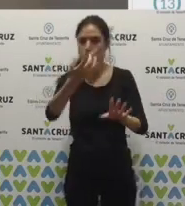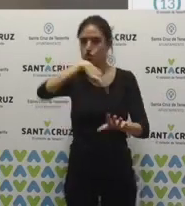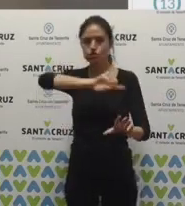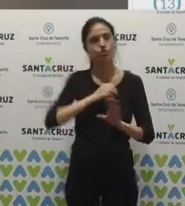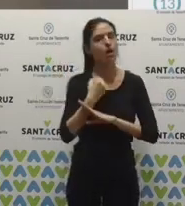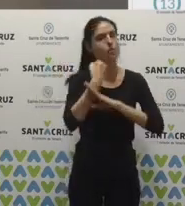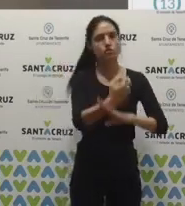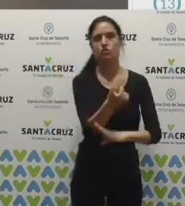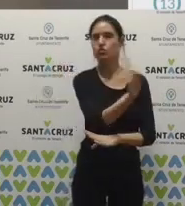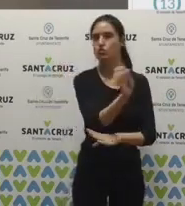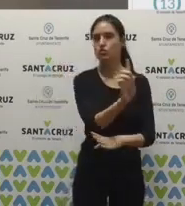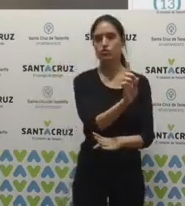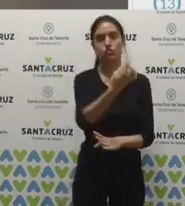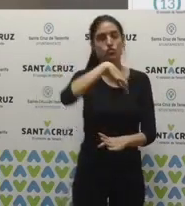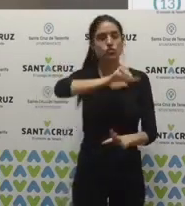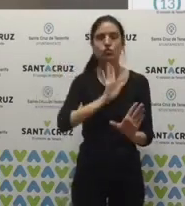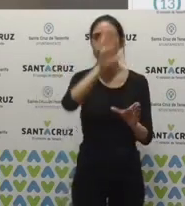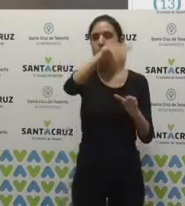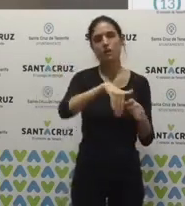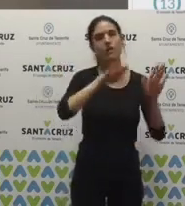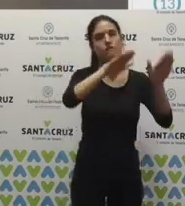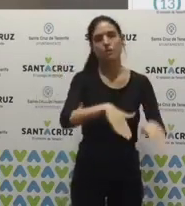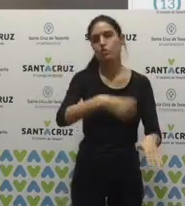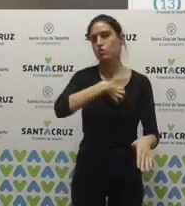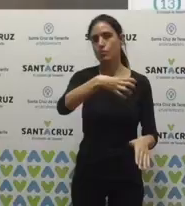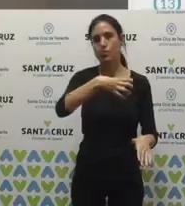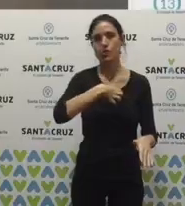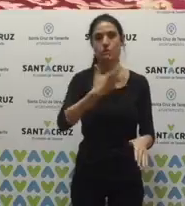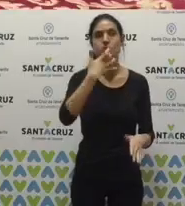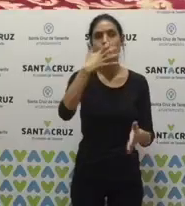redacción no podemos votar a favor de esta moción gracias